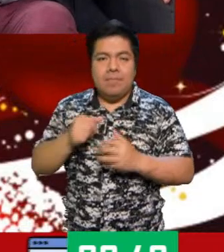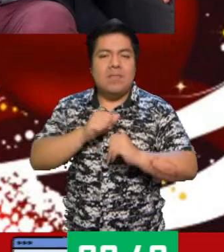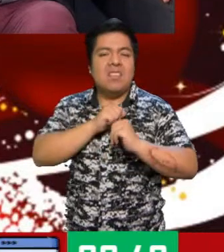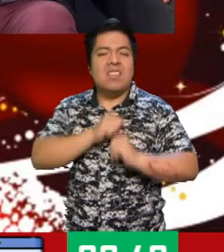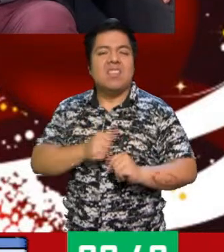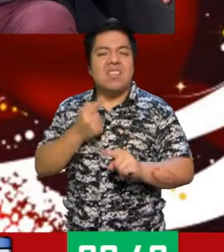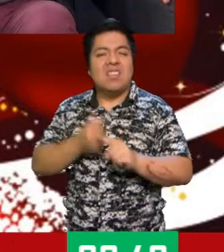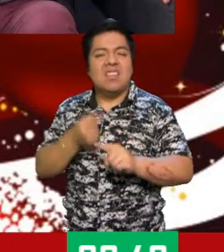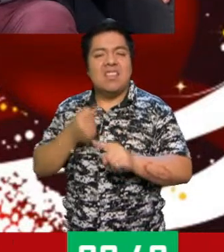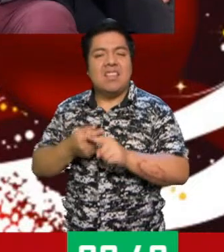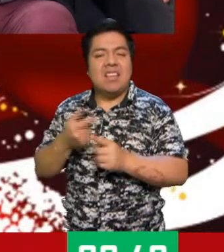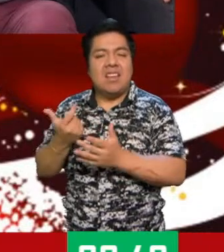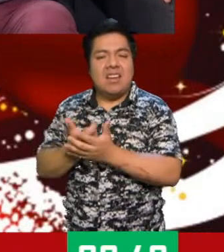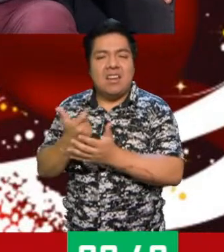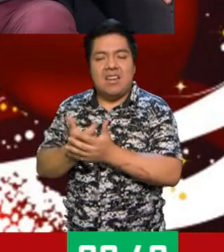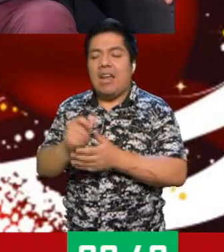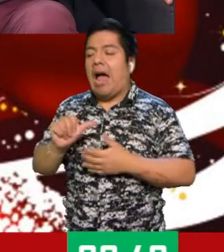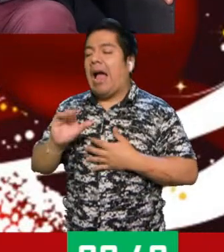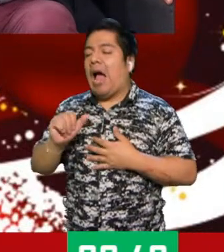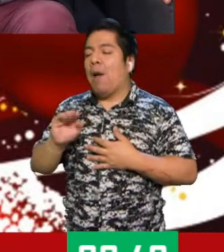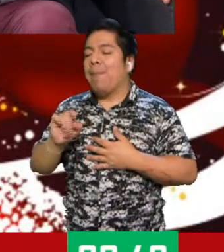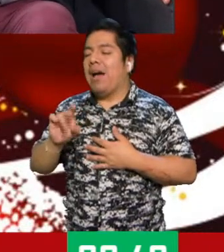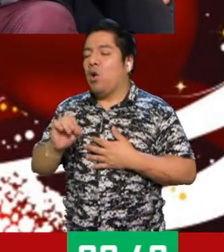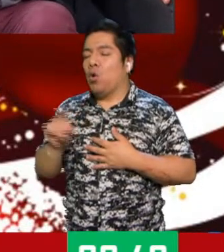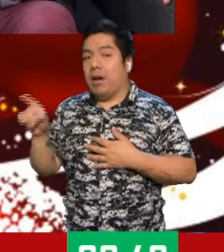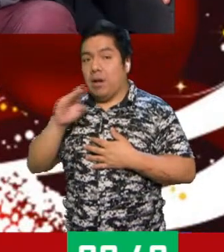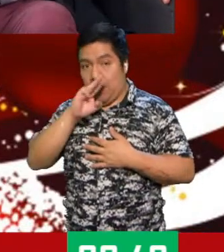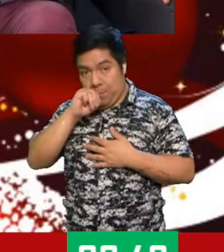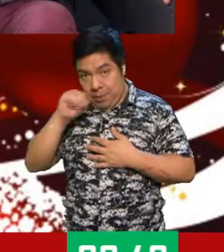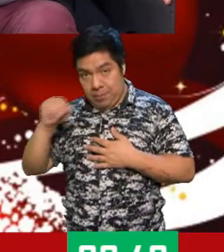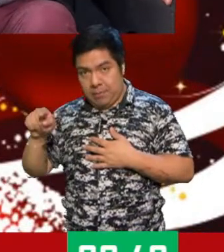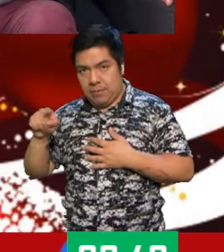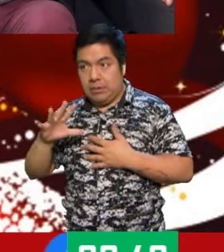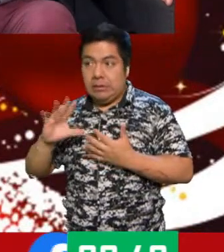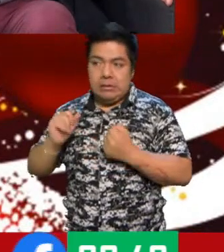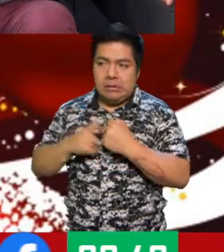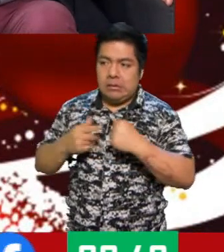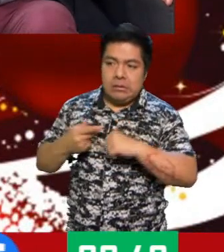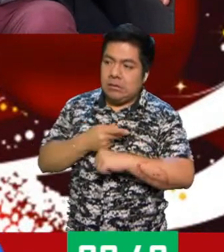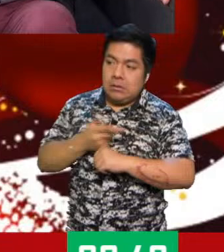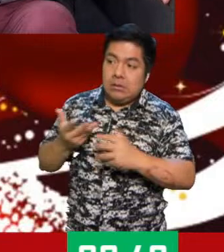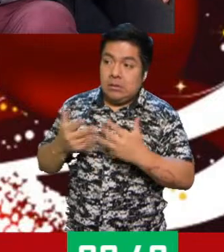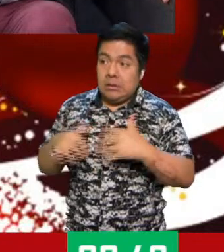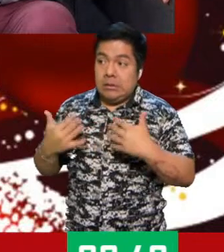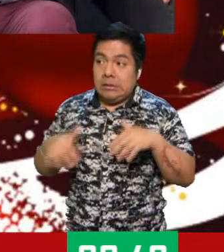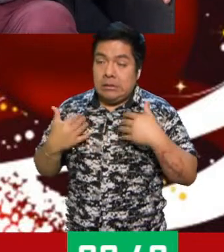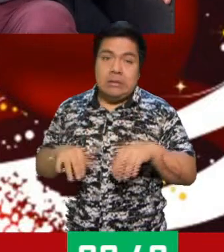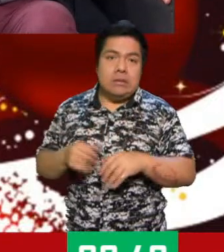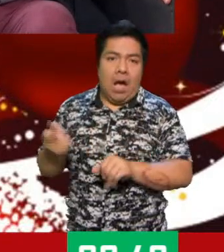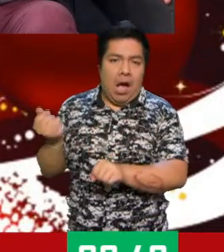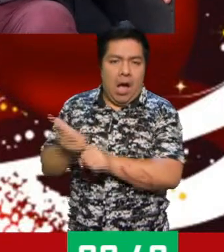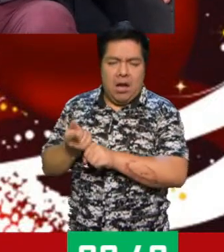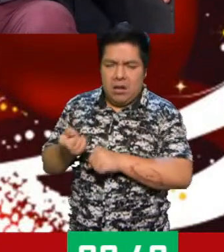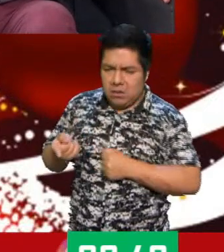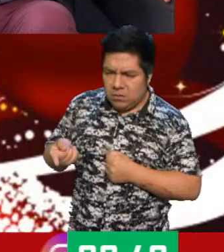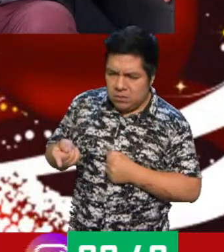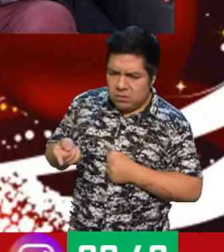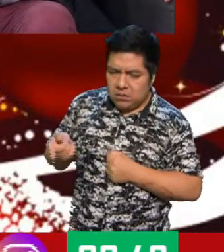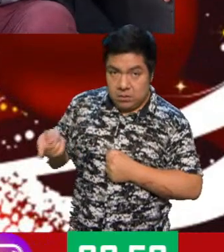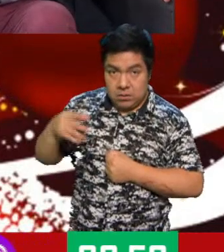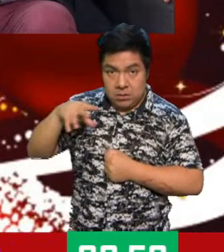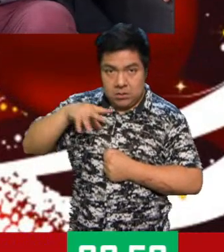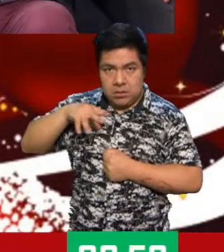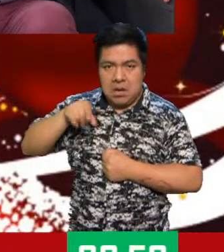la tesorería de Acámbaro en Michoacán, después de un escándalo mediático donde se descubre que